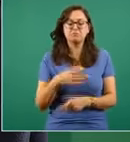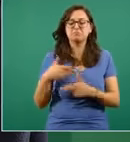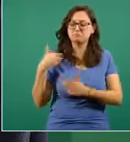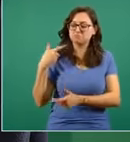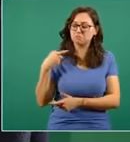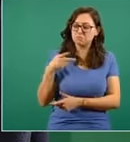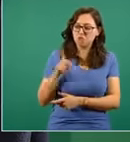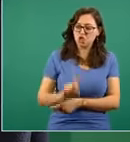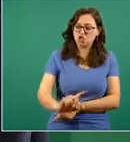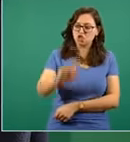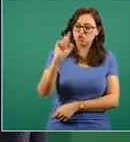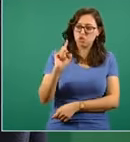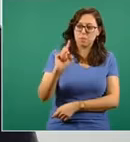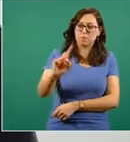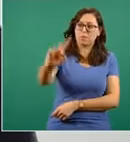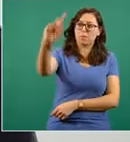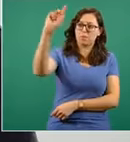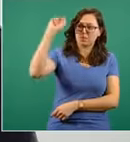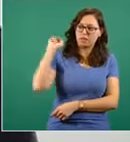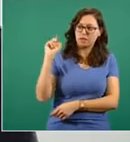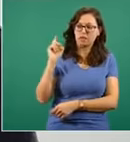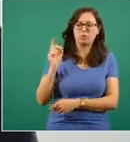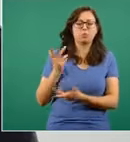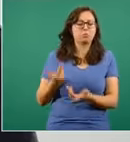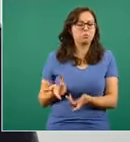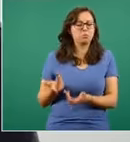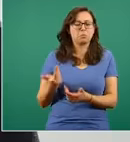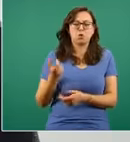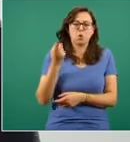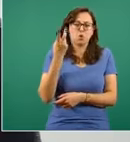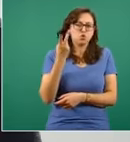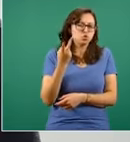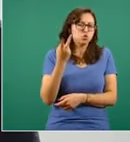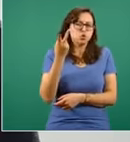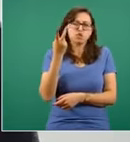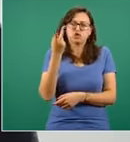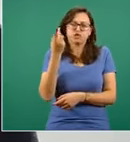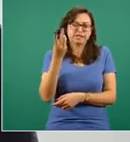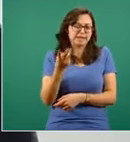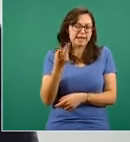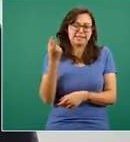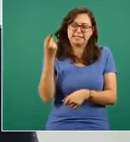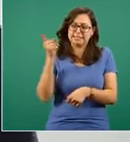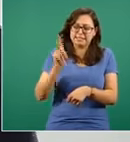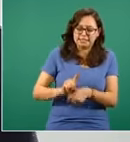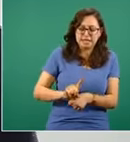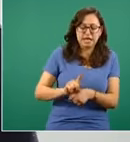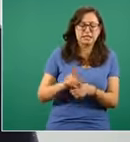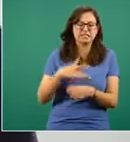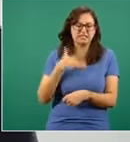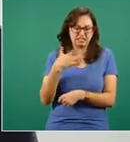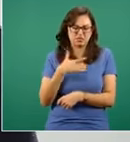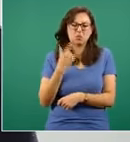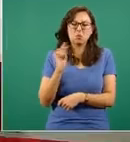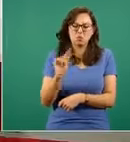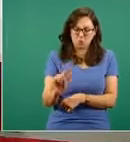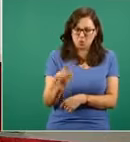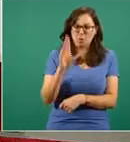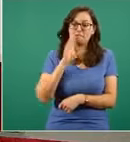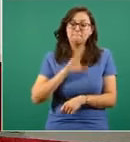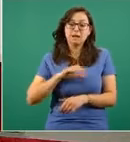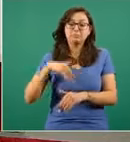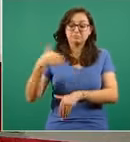días fue cuando estuvo presentando los signos y síntomas de la enfermedad y prácticamente antes que terminara la primera semana, él